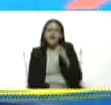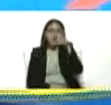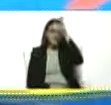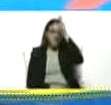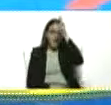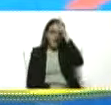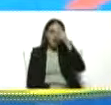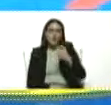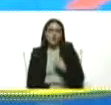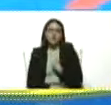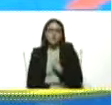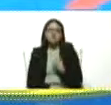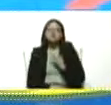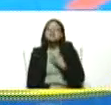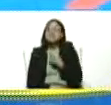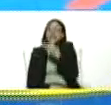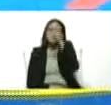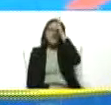me siento del patio.